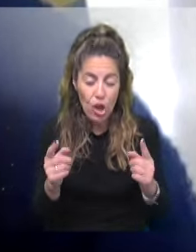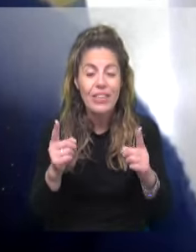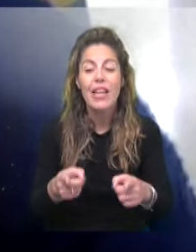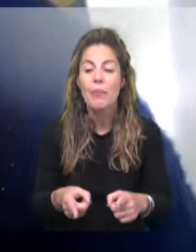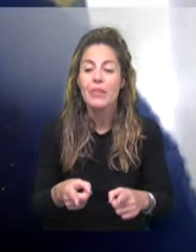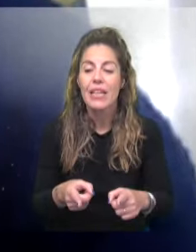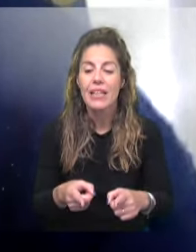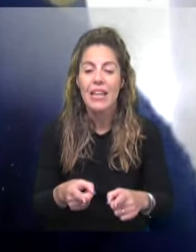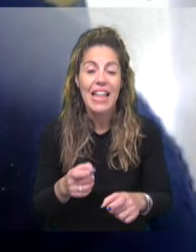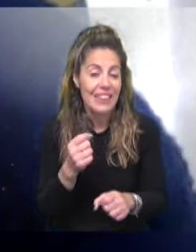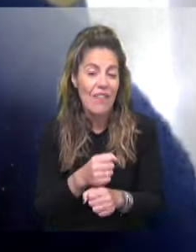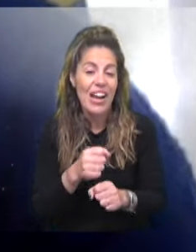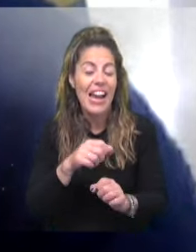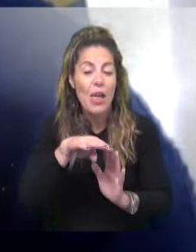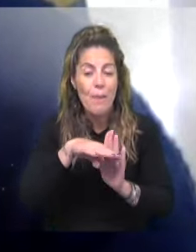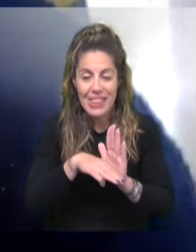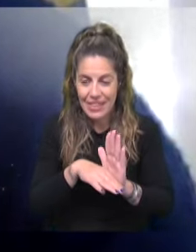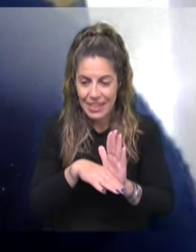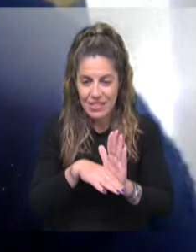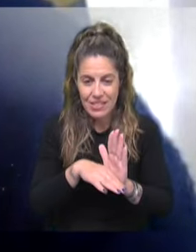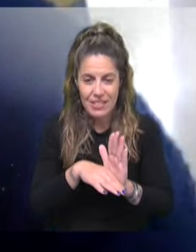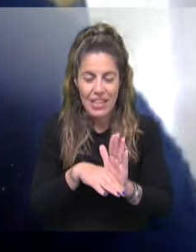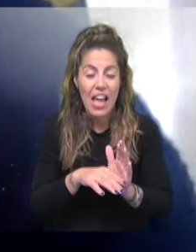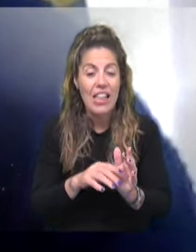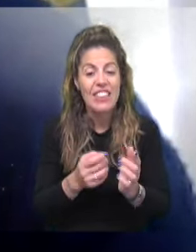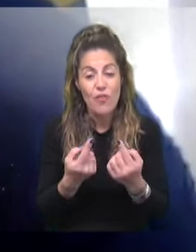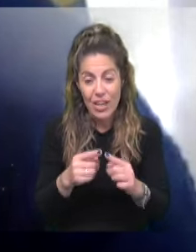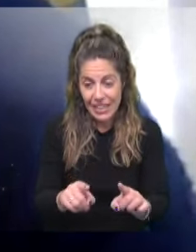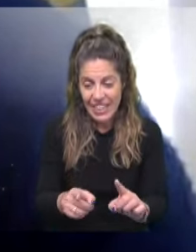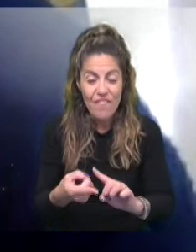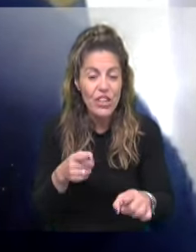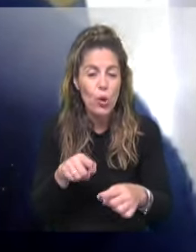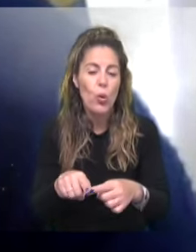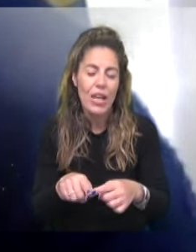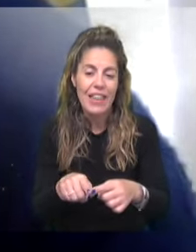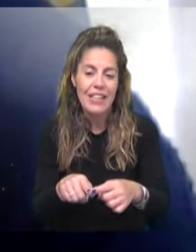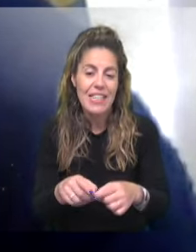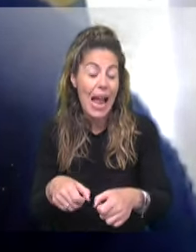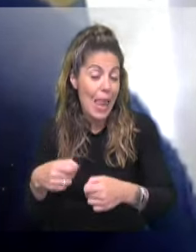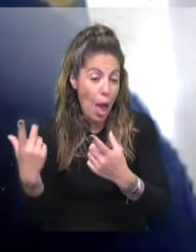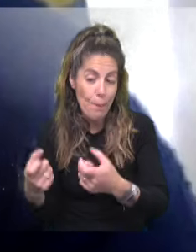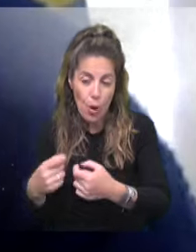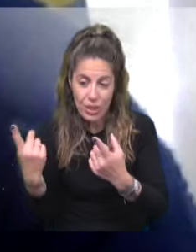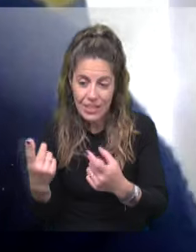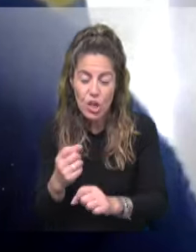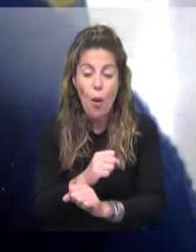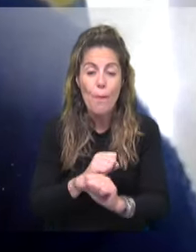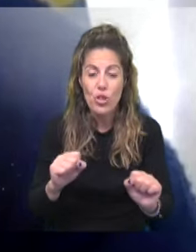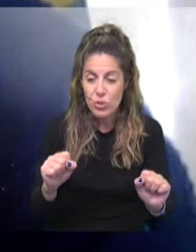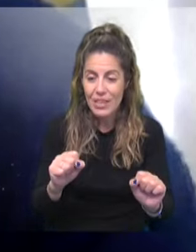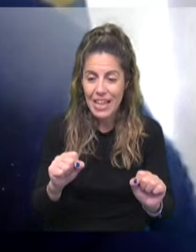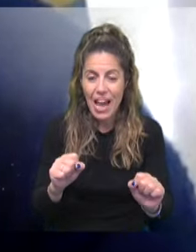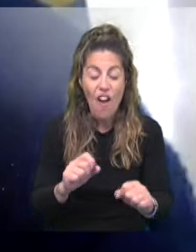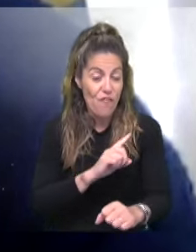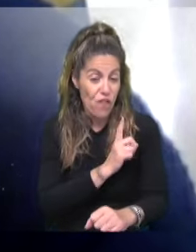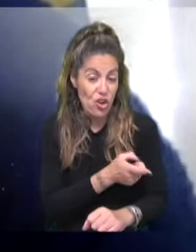supuesto trabajar en medidas este alter vinculadas a este la exportación la posibilidad de este